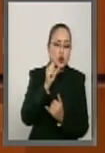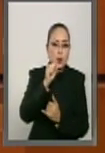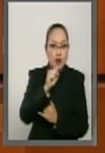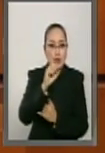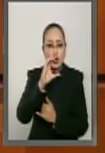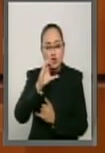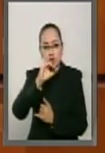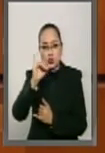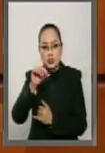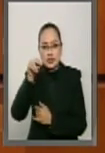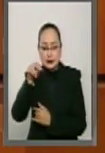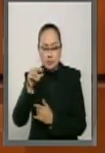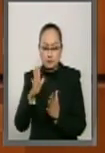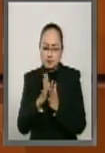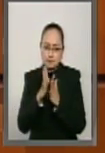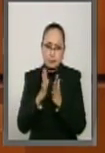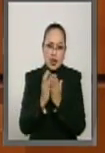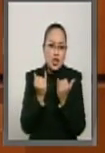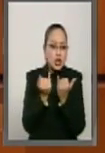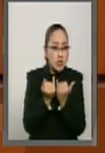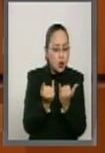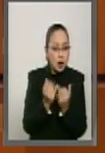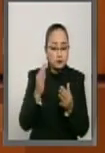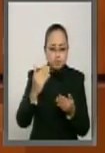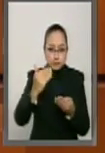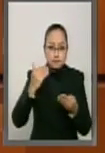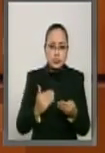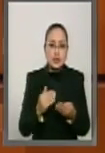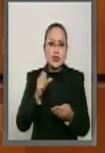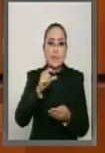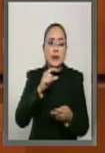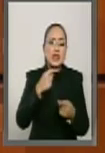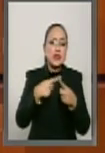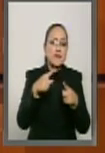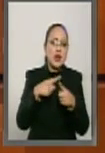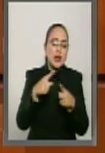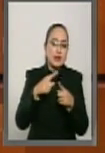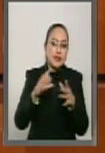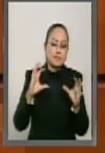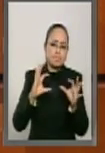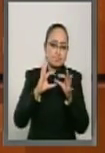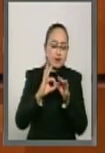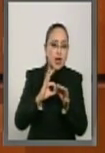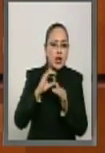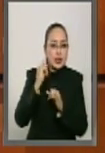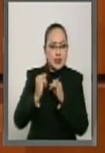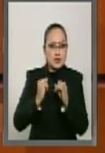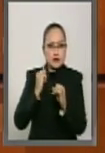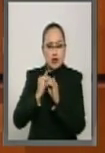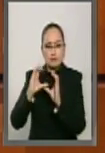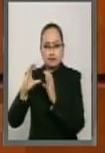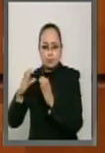de la Nación e incluso organismos internacionales tales como la